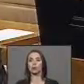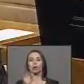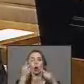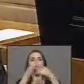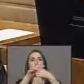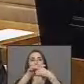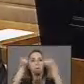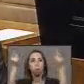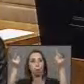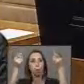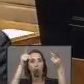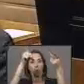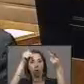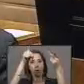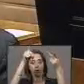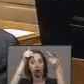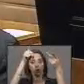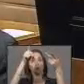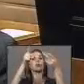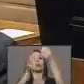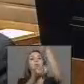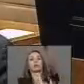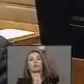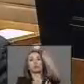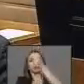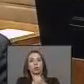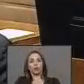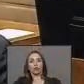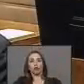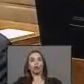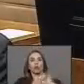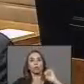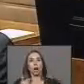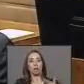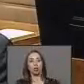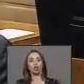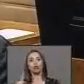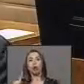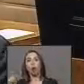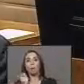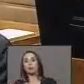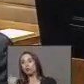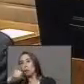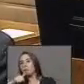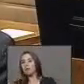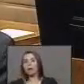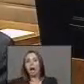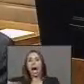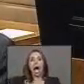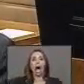lo que financia la política y no el aporte de los privados. Le reitero que a pesar de las limitaciones,